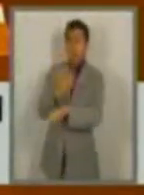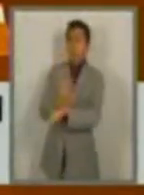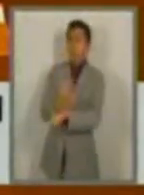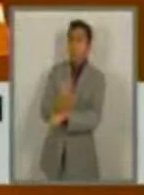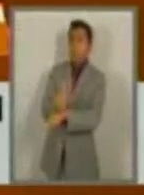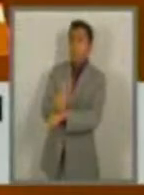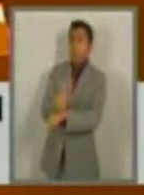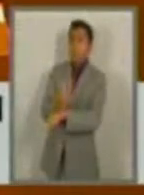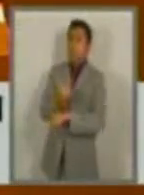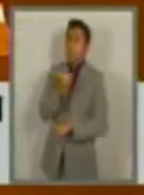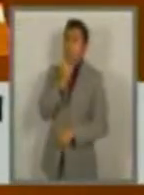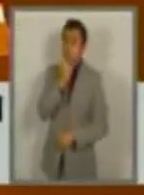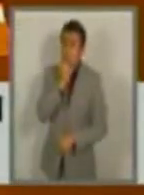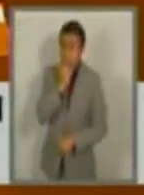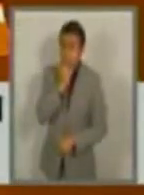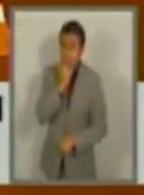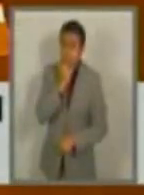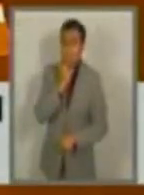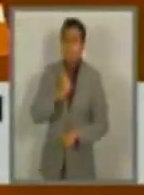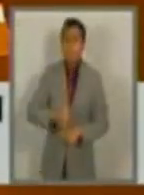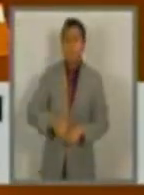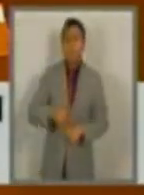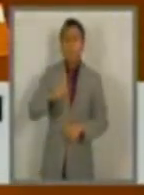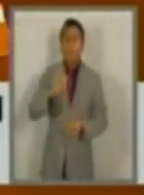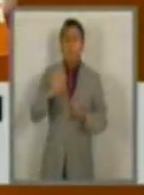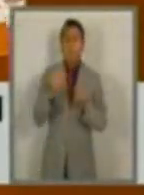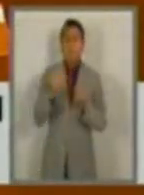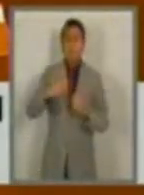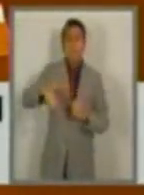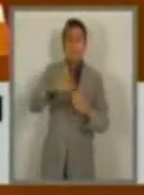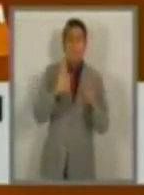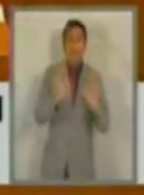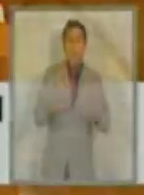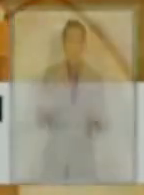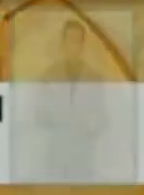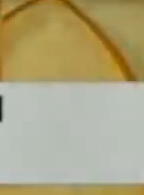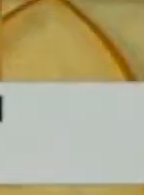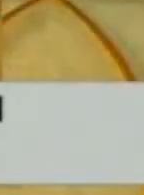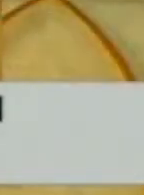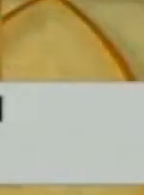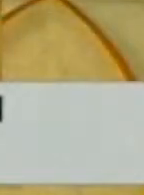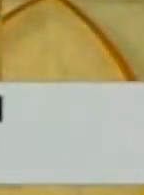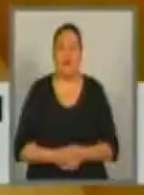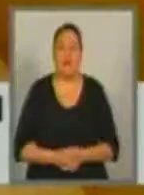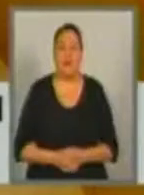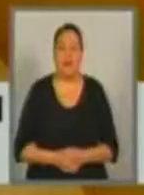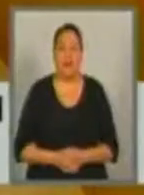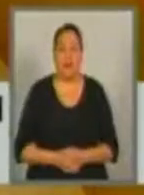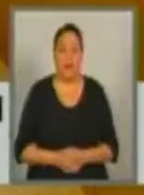unos minutos, pero creo que muchos lo han hecho. Muchas gracias. Gracias, senadora.